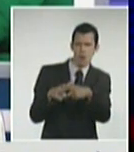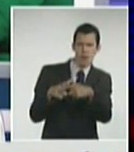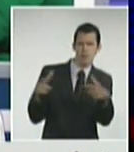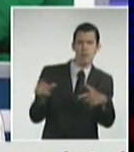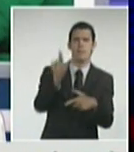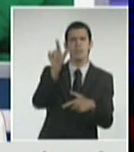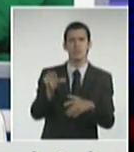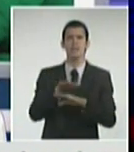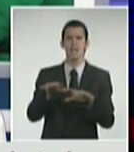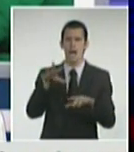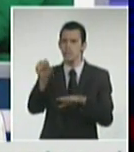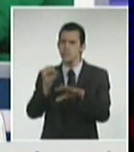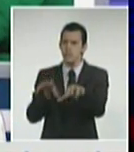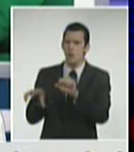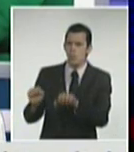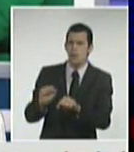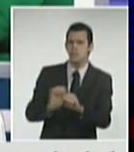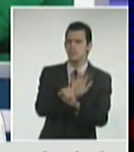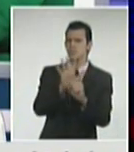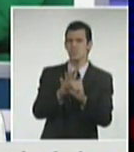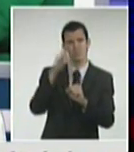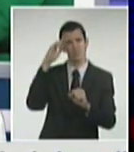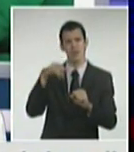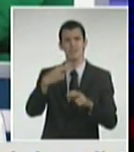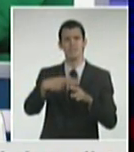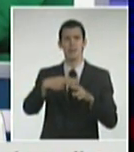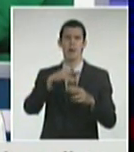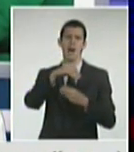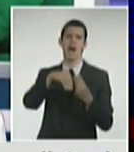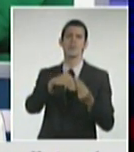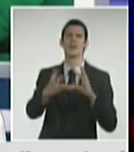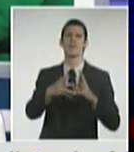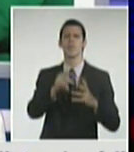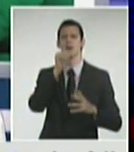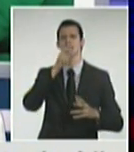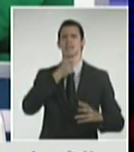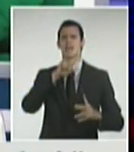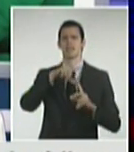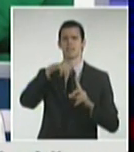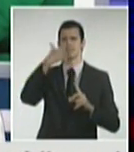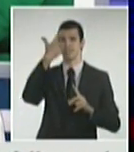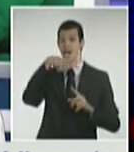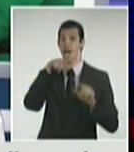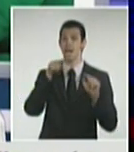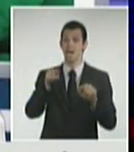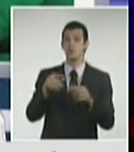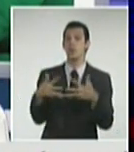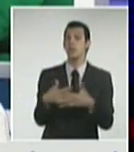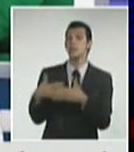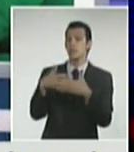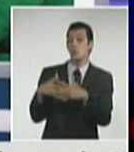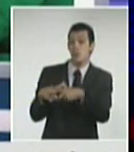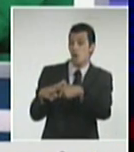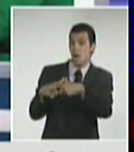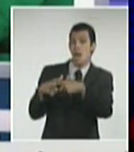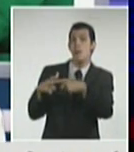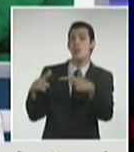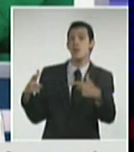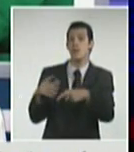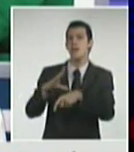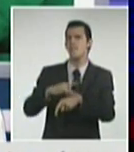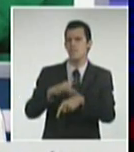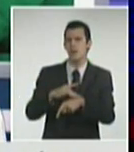nueva variante de la cepa, que realmente hace que la incidencia sea mayor al ser más